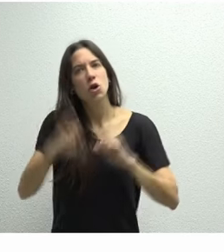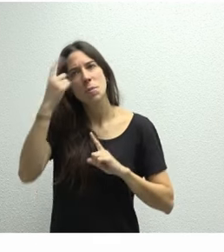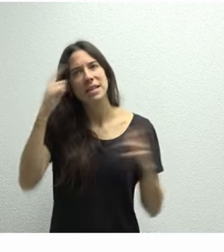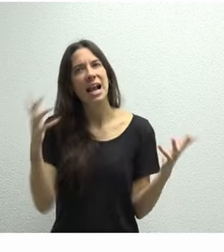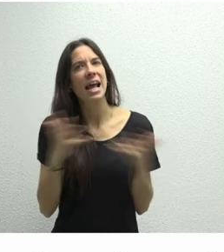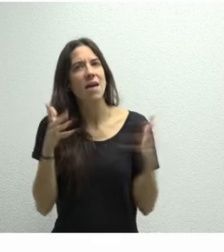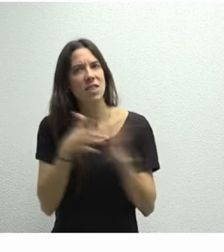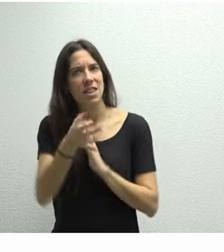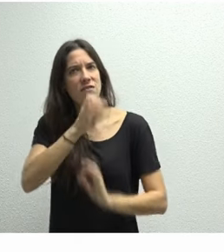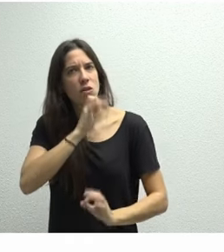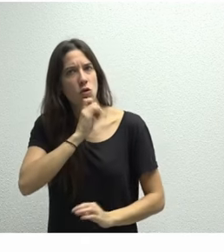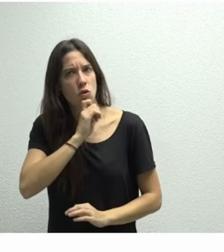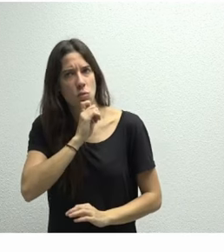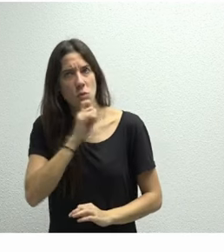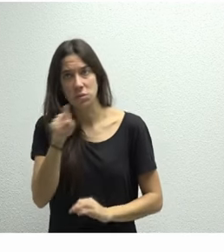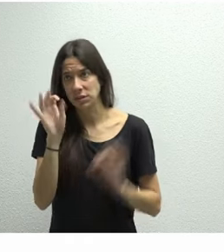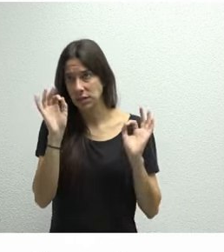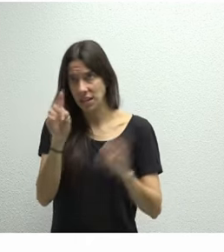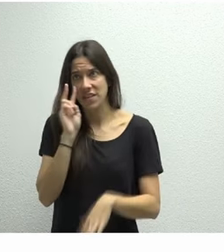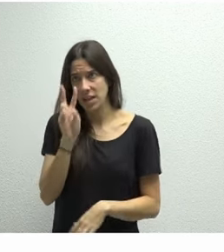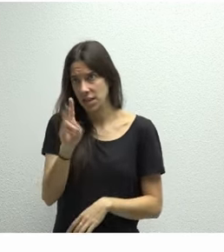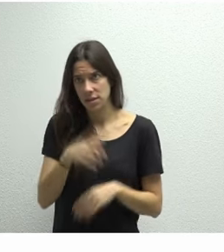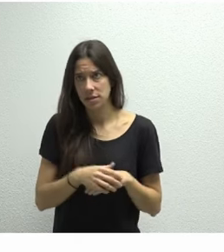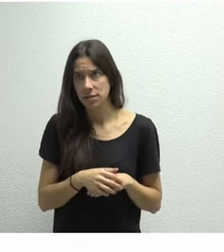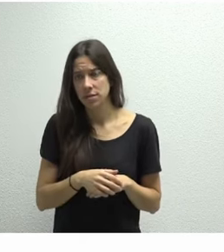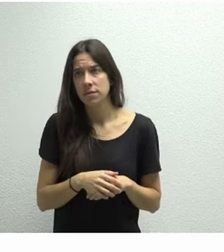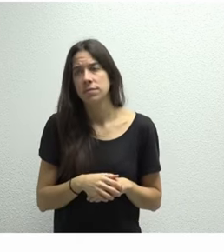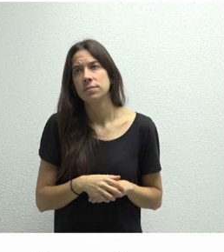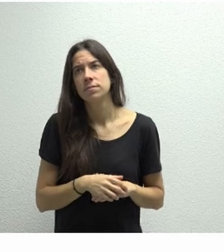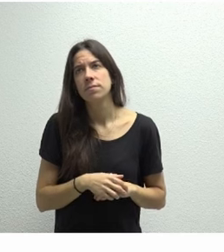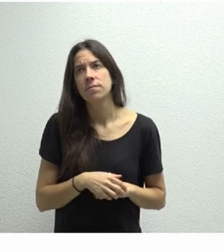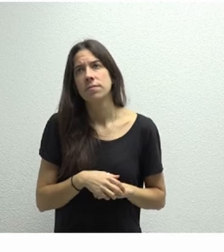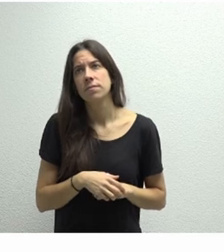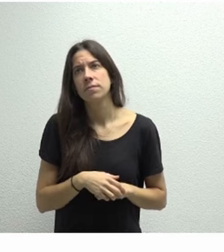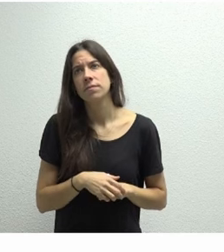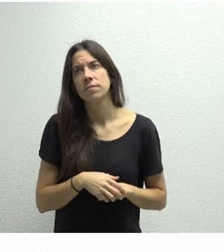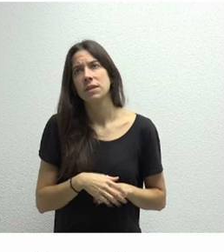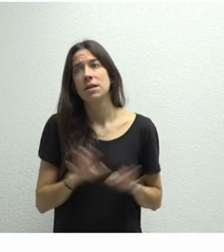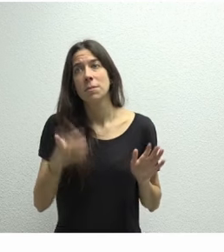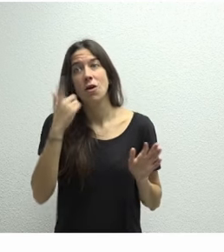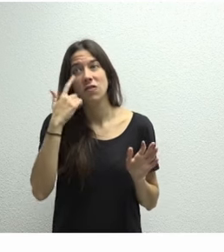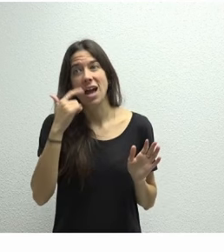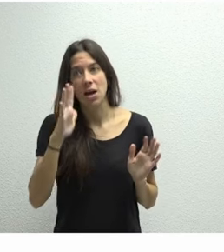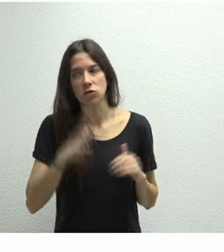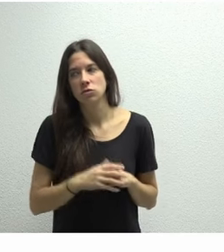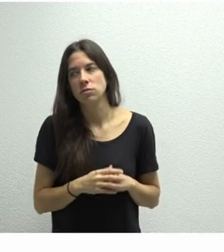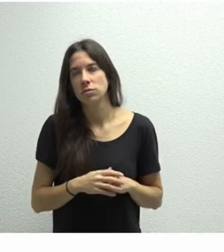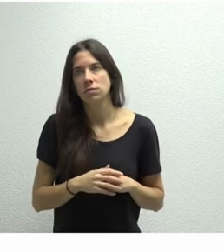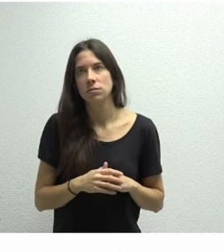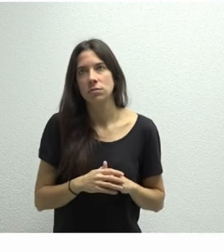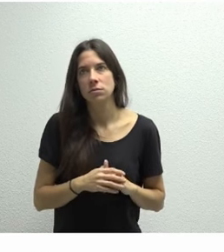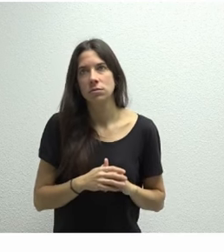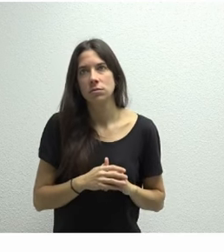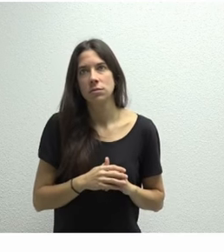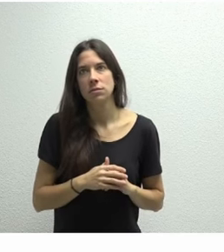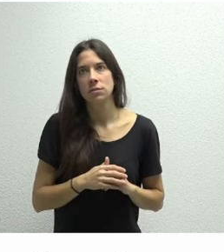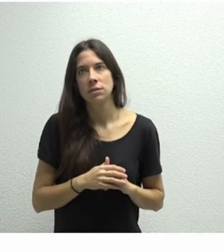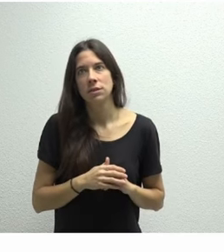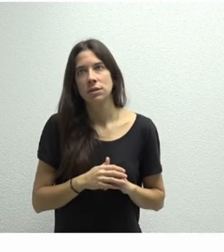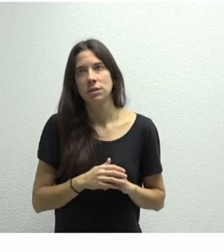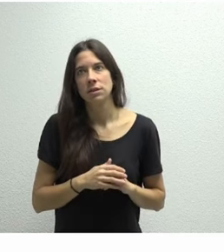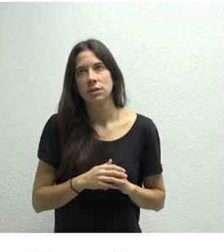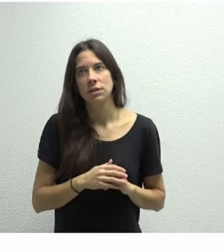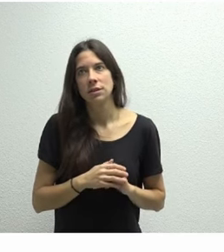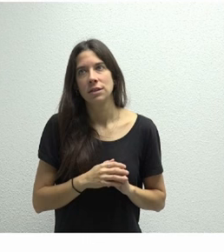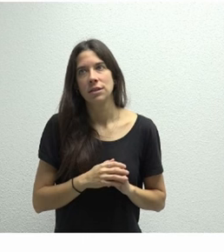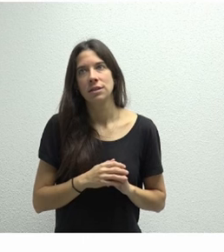no e yo aquí diré algo específico no porque fijaros no ostras no Domino